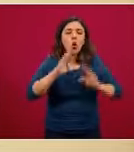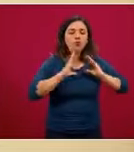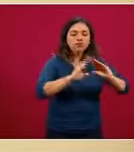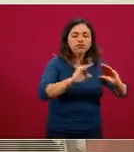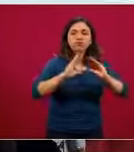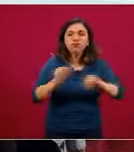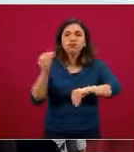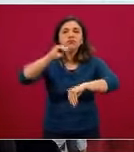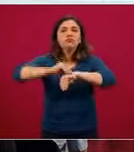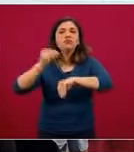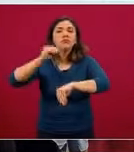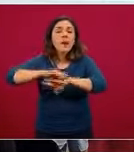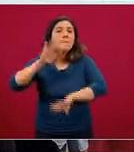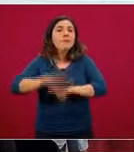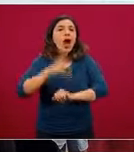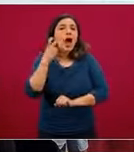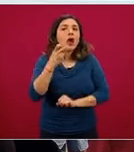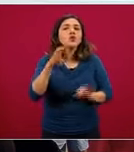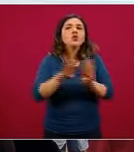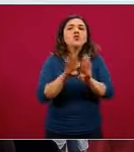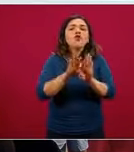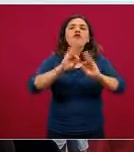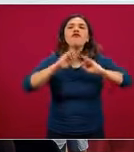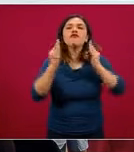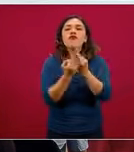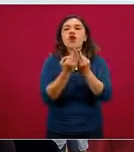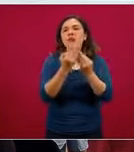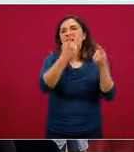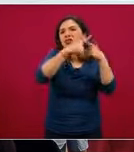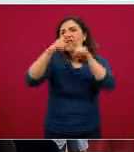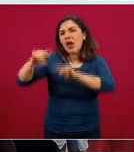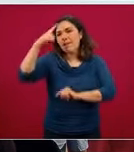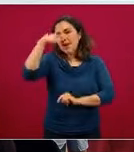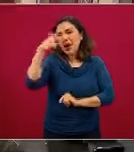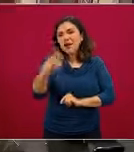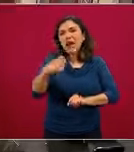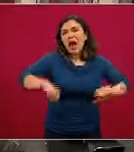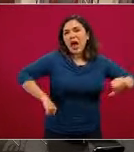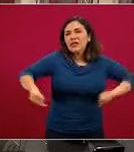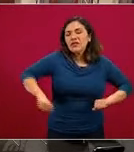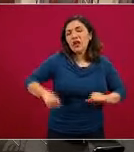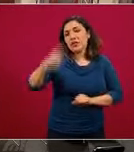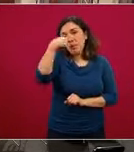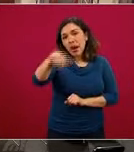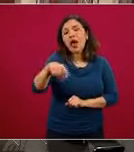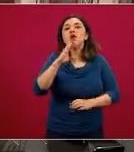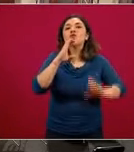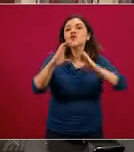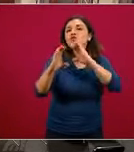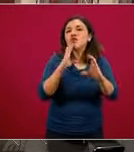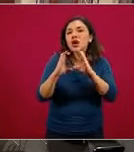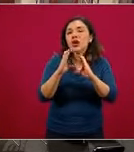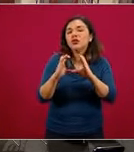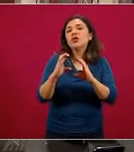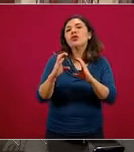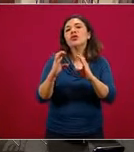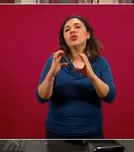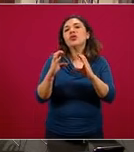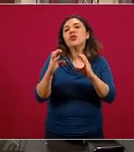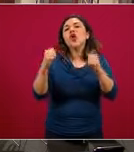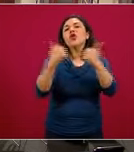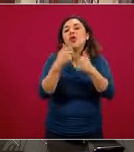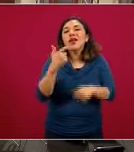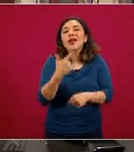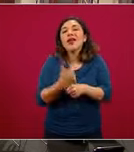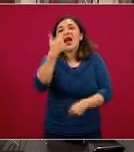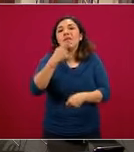y la implementación precisamente de metodología y de actividades para la comunicación de